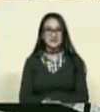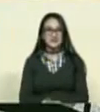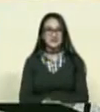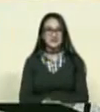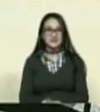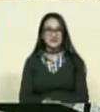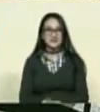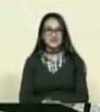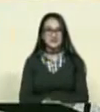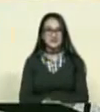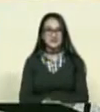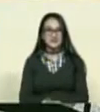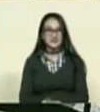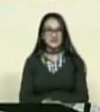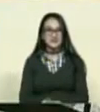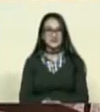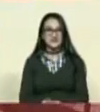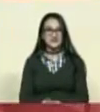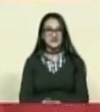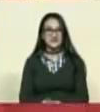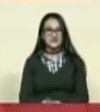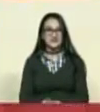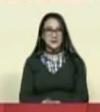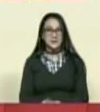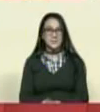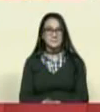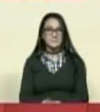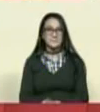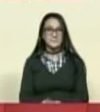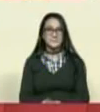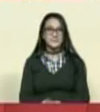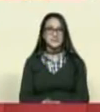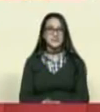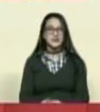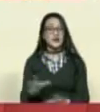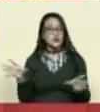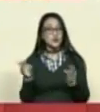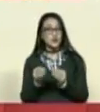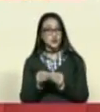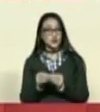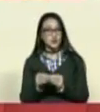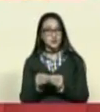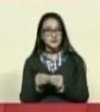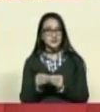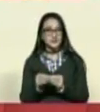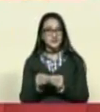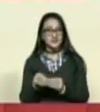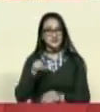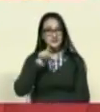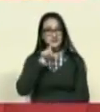Ese nombre está muy bien, ¿no? Diacoquerce. En resumen,